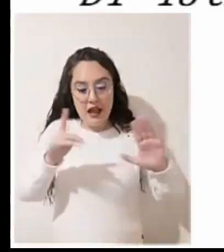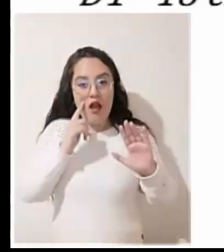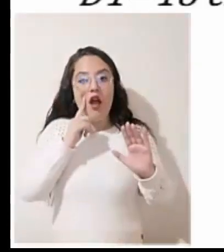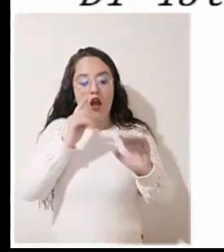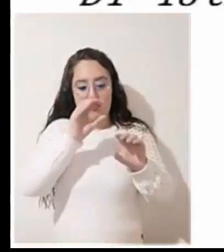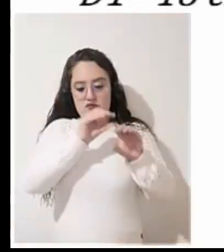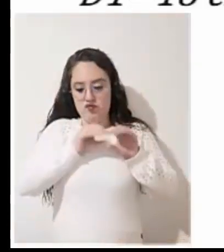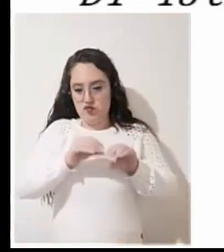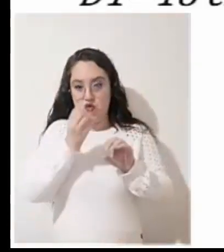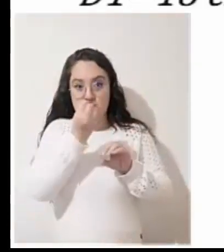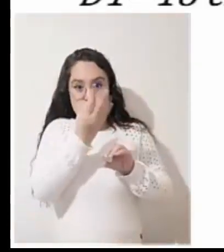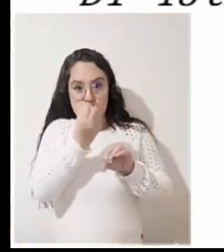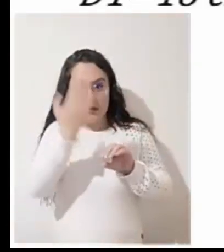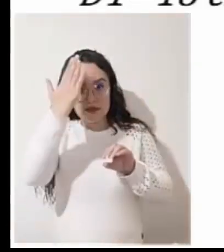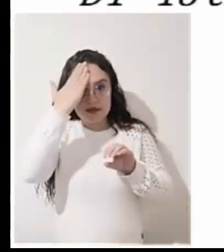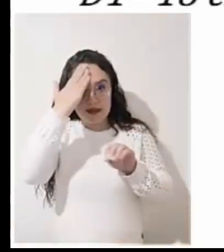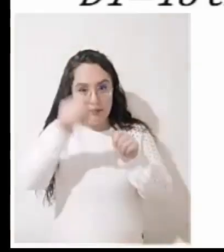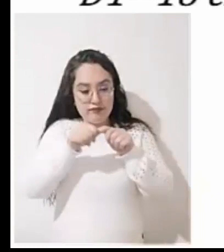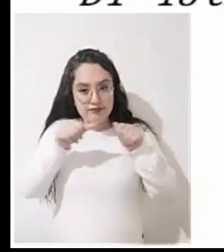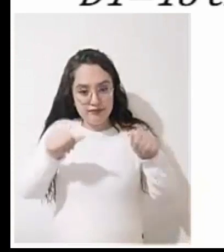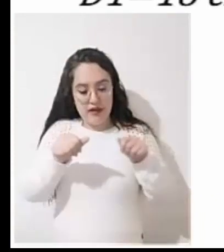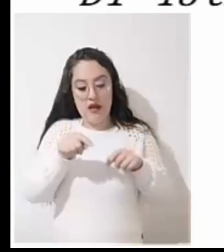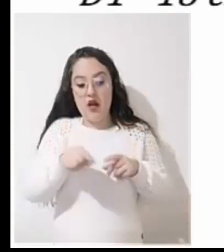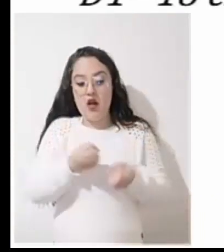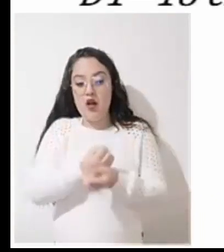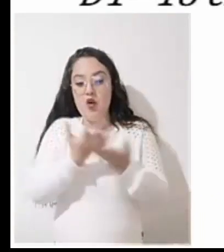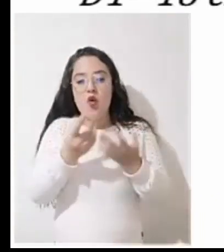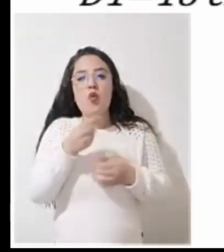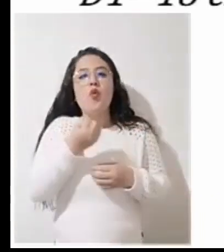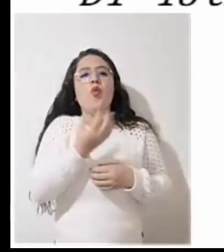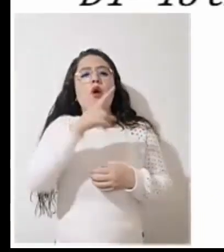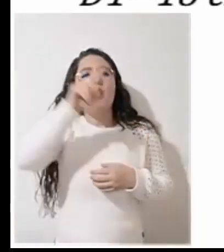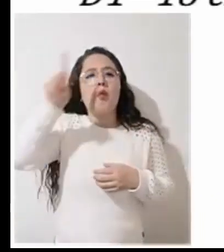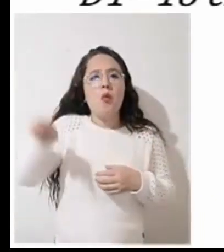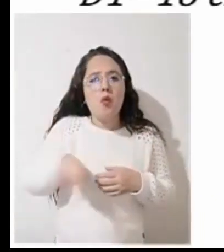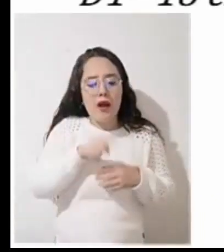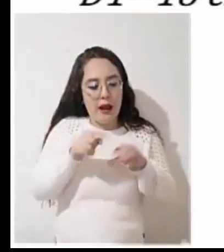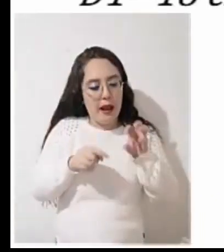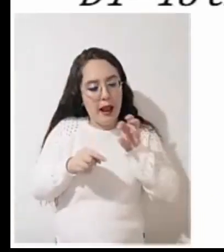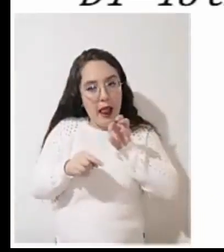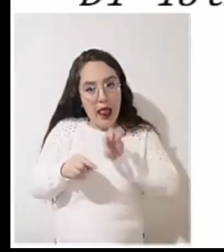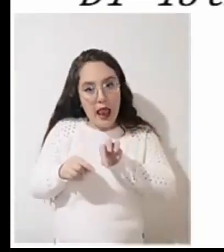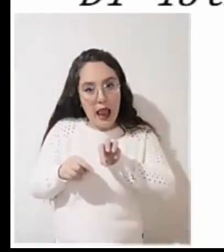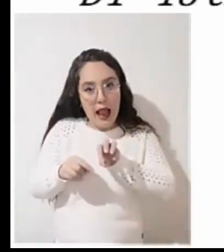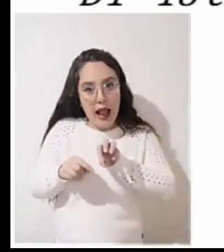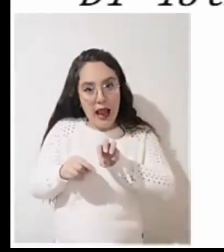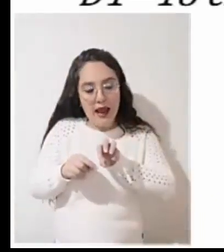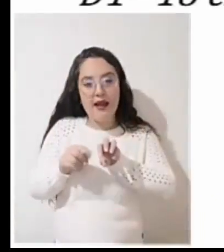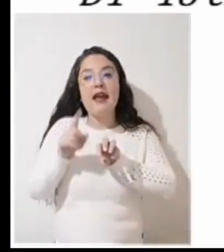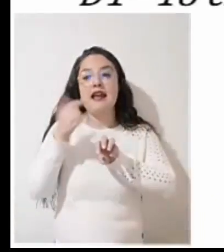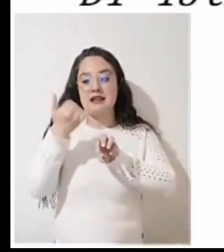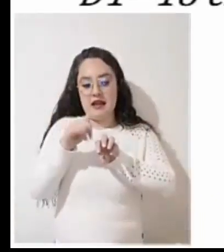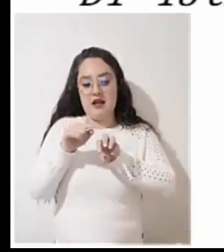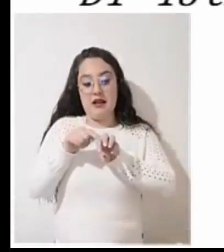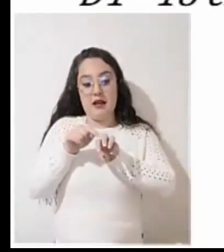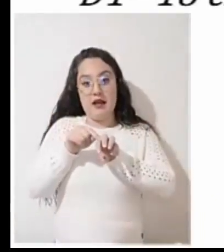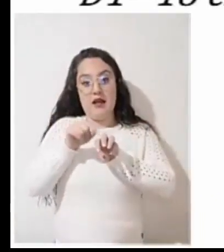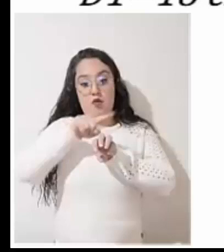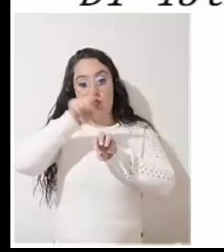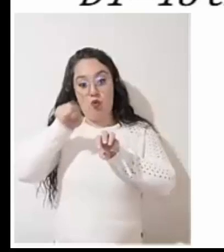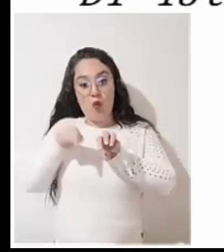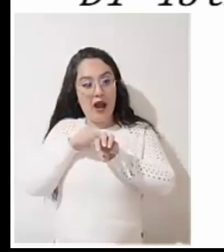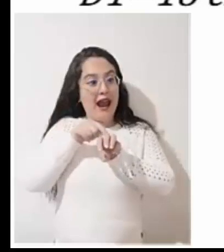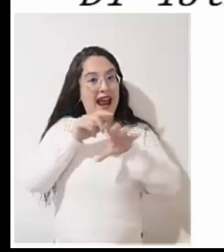los datos que hemos obtenido, tenemos que la cantidad de vueltas del piñón pequeño respecto a una vuelta del piñón grande